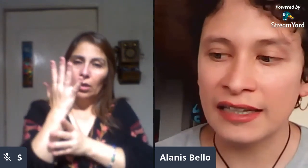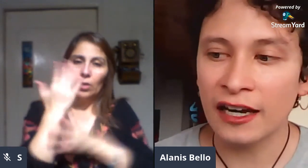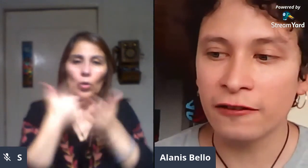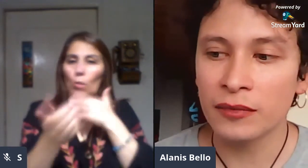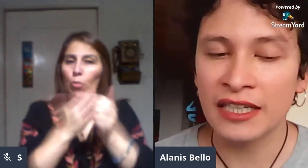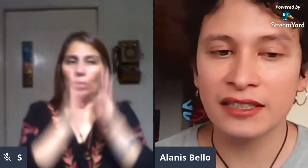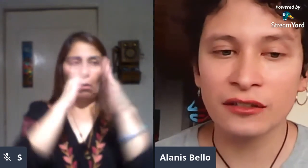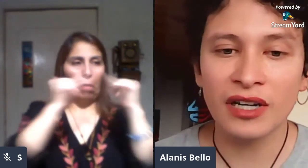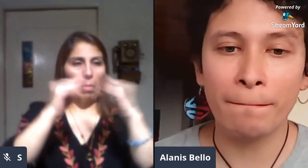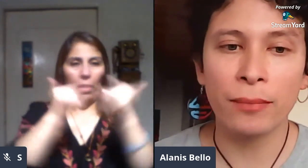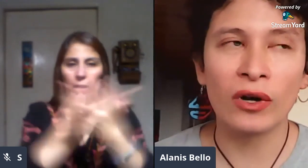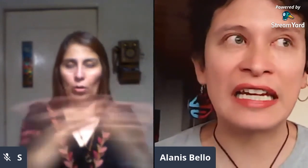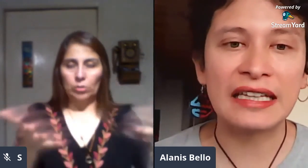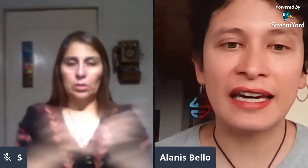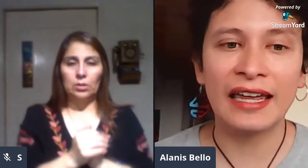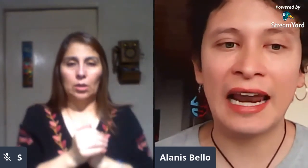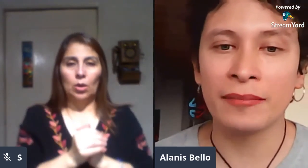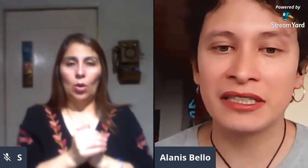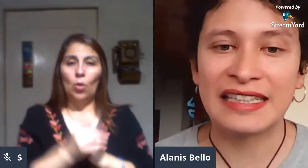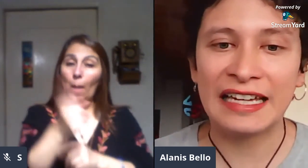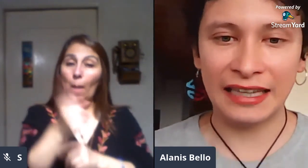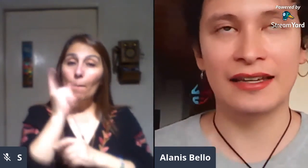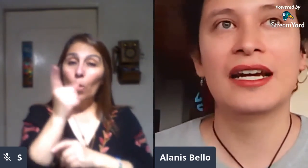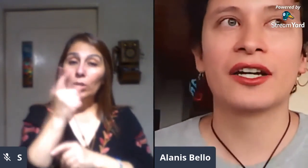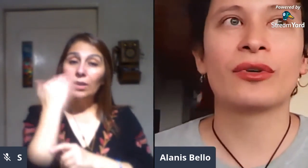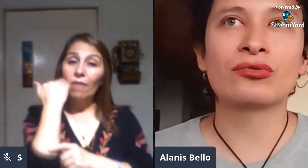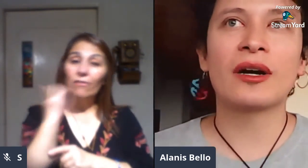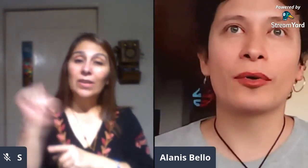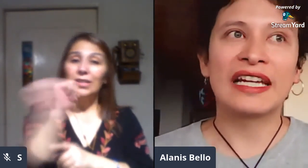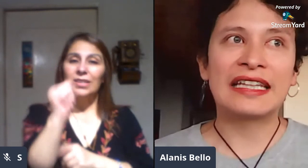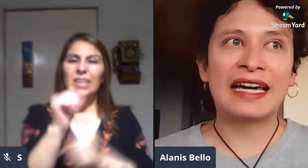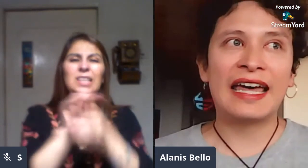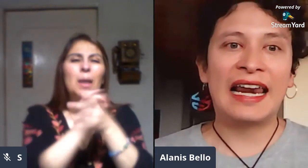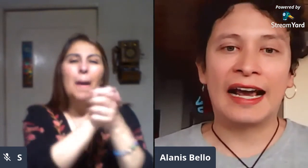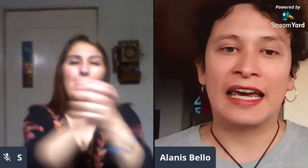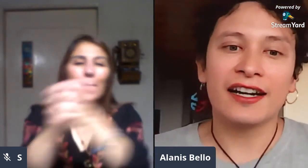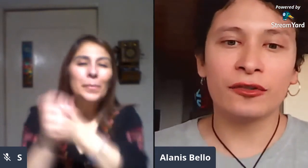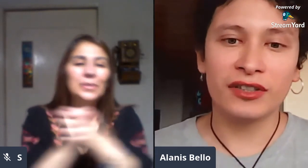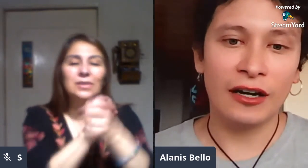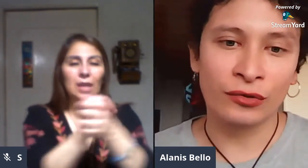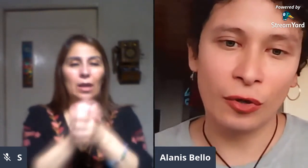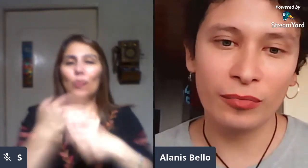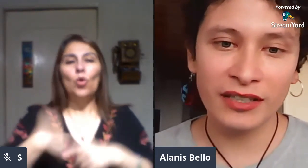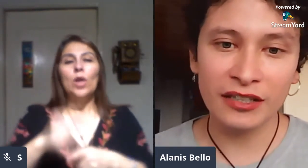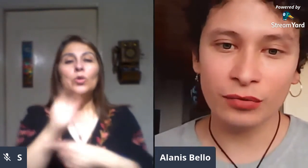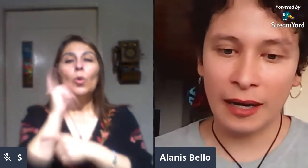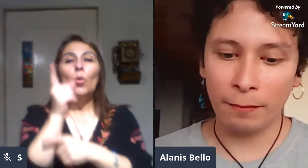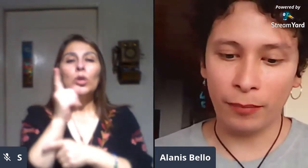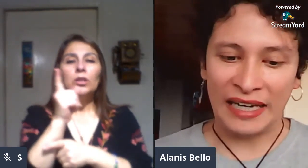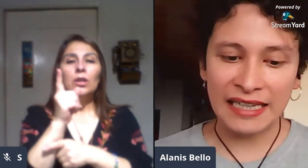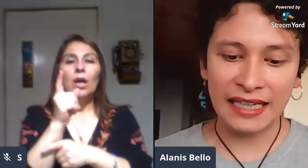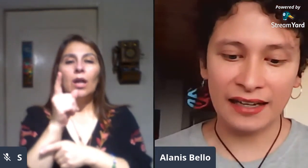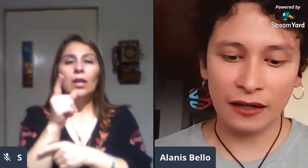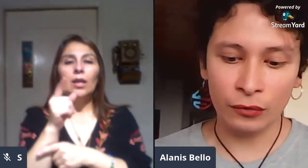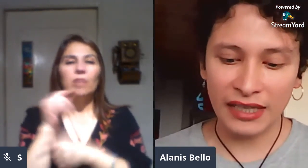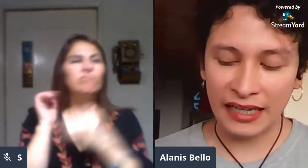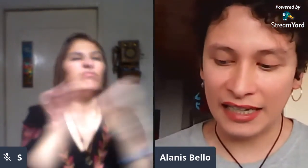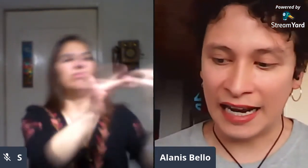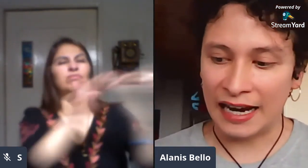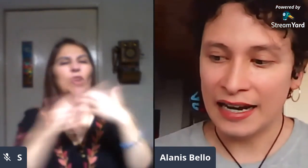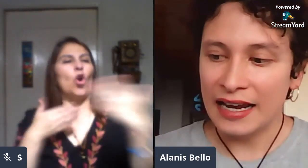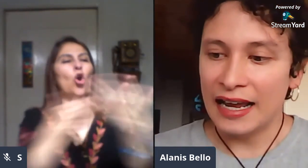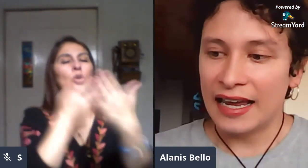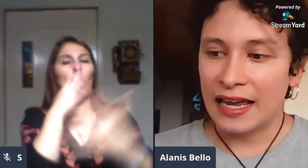ética política feminista es una política de la amistad, no es una política de la guerra contra los hombres, es una política que